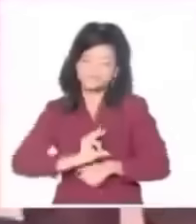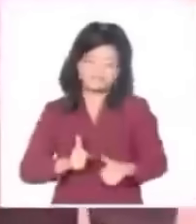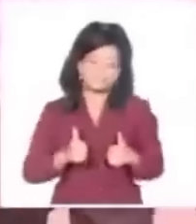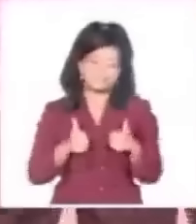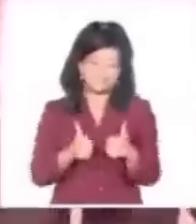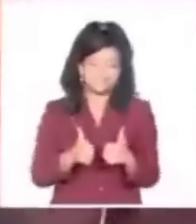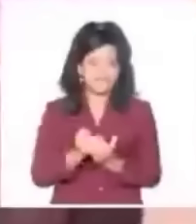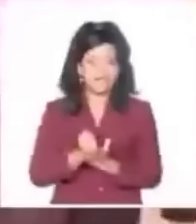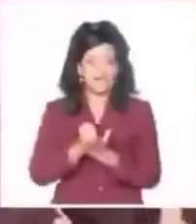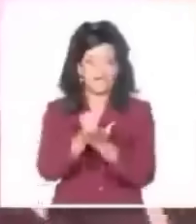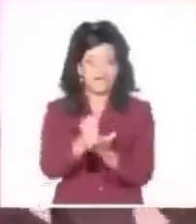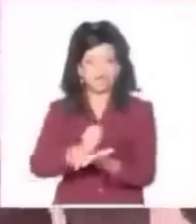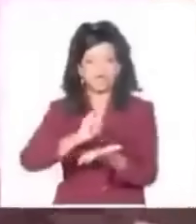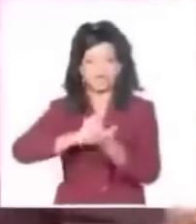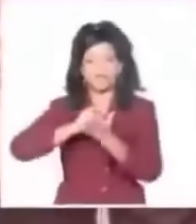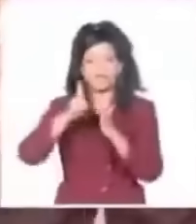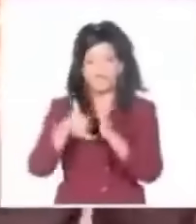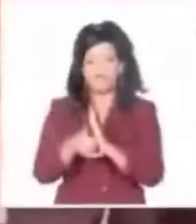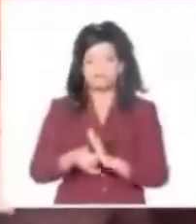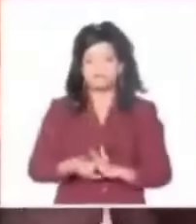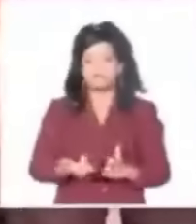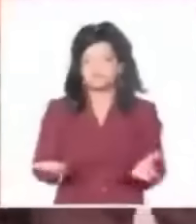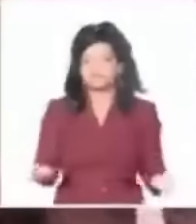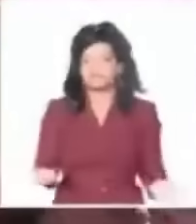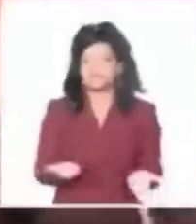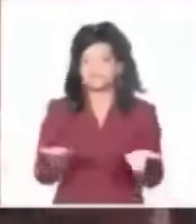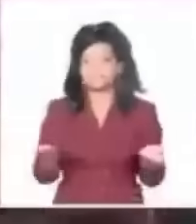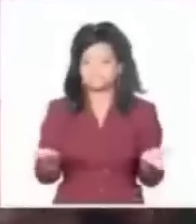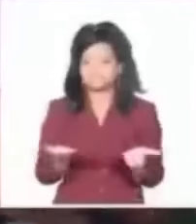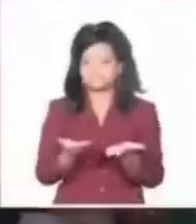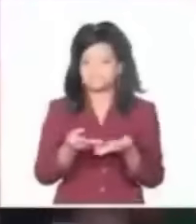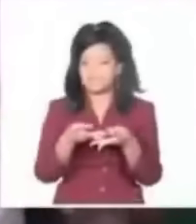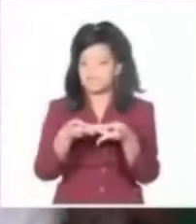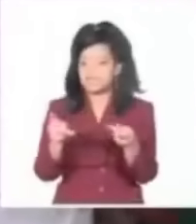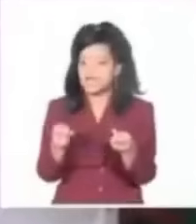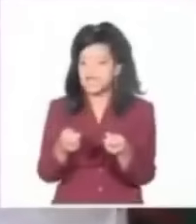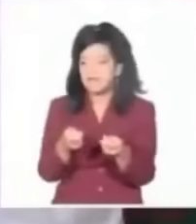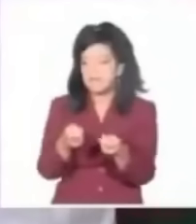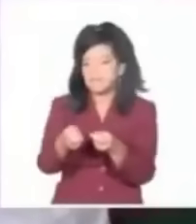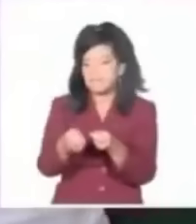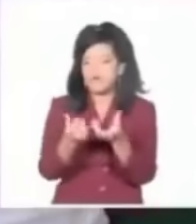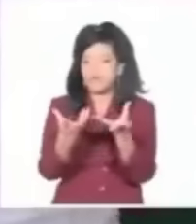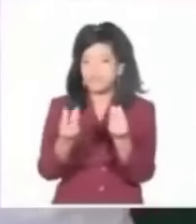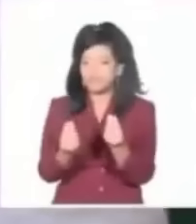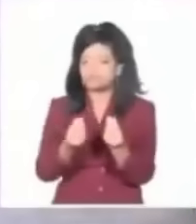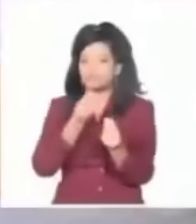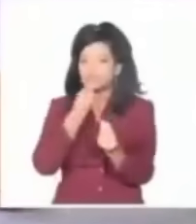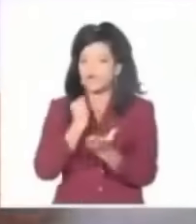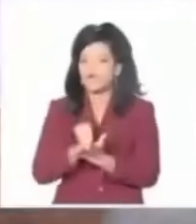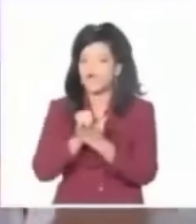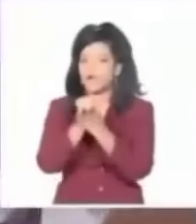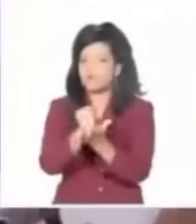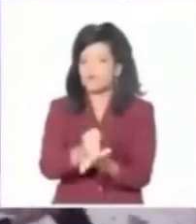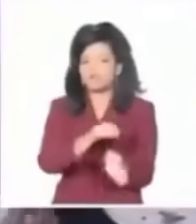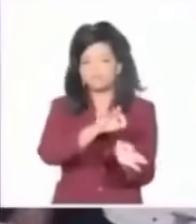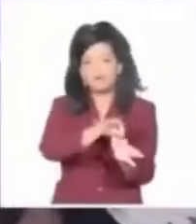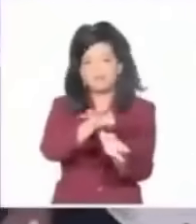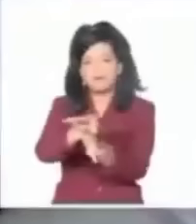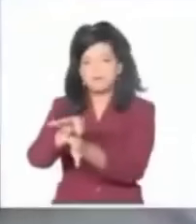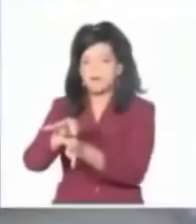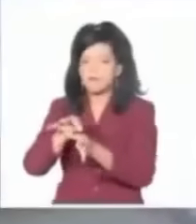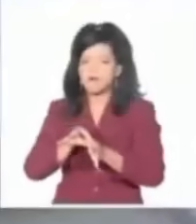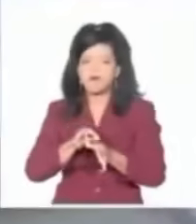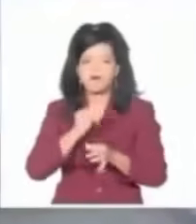en un proyecto de recuperación agrícola en áreas aledañas donde muchos podrían aportar incluso con sus conocimientos